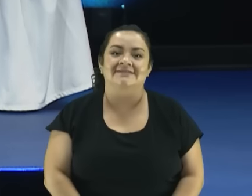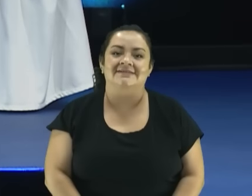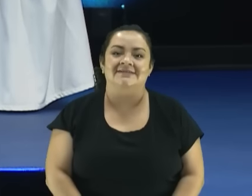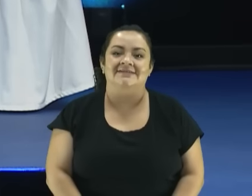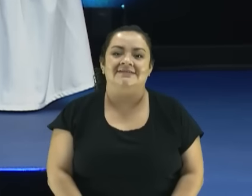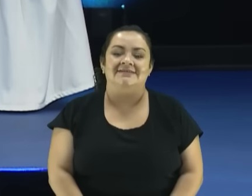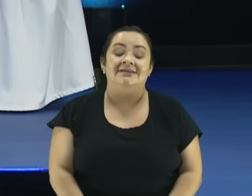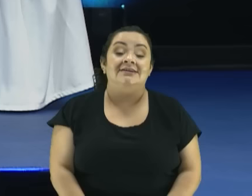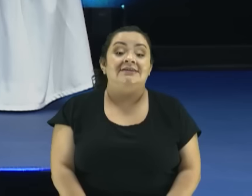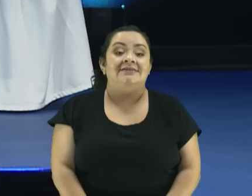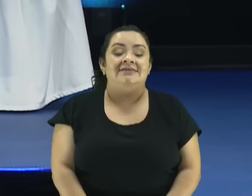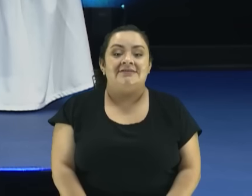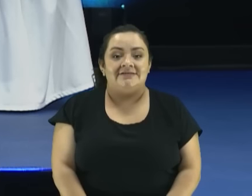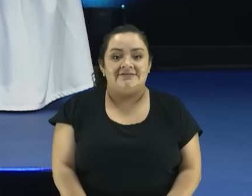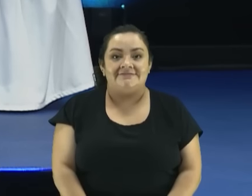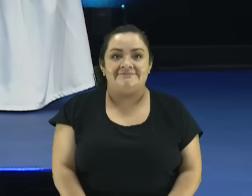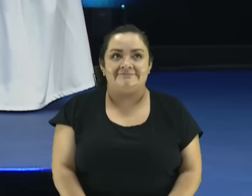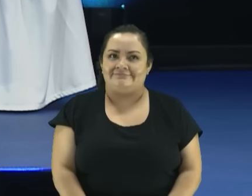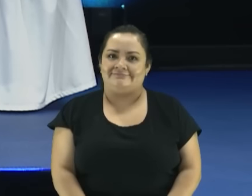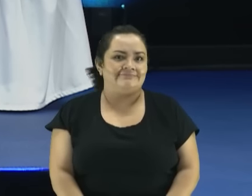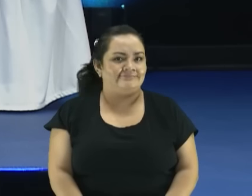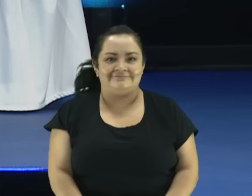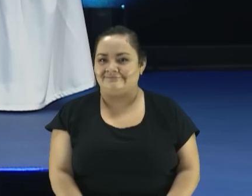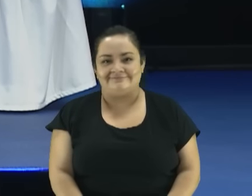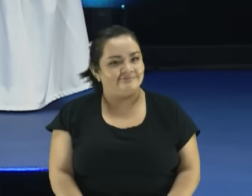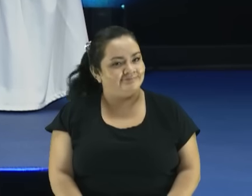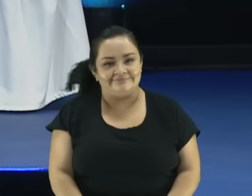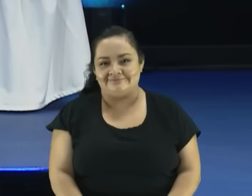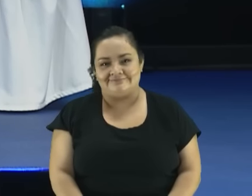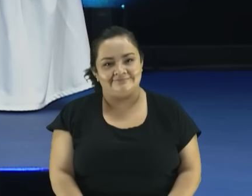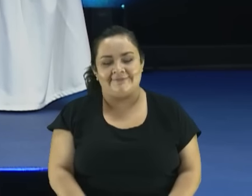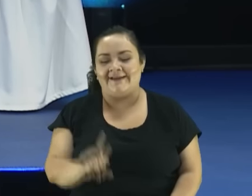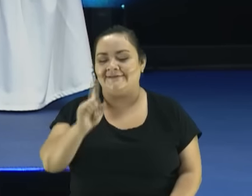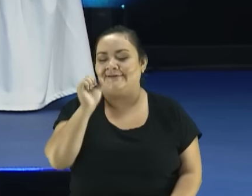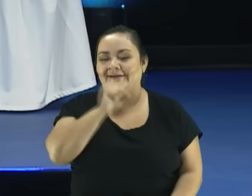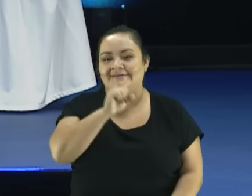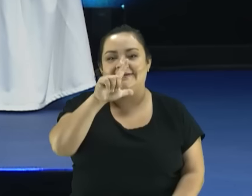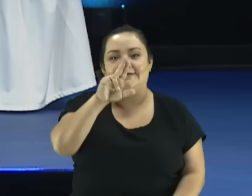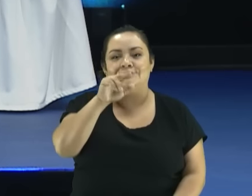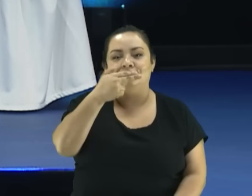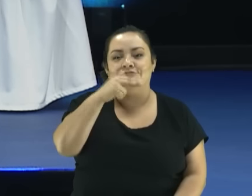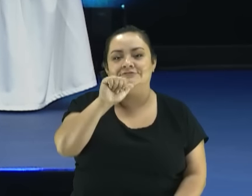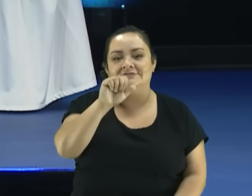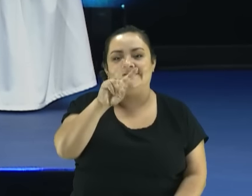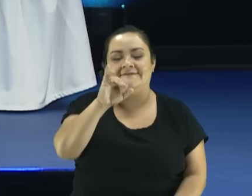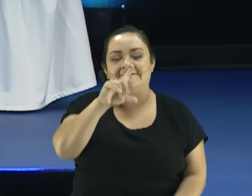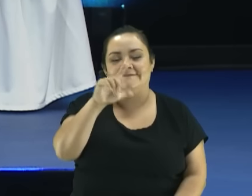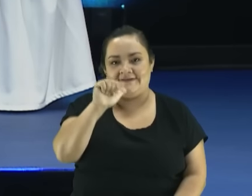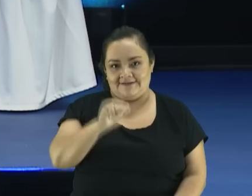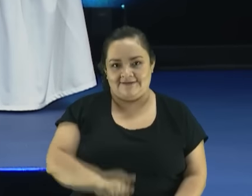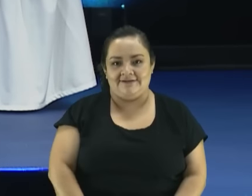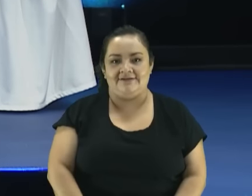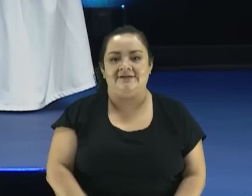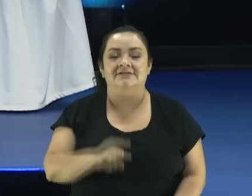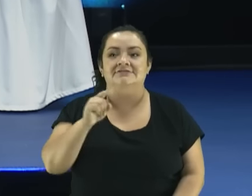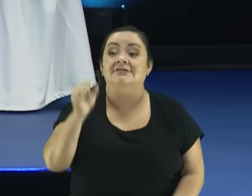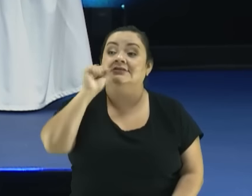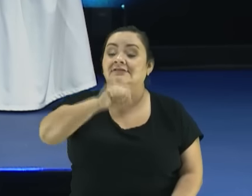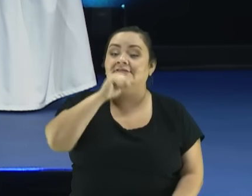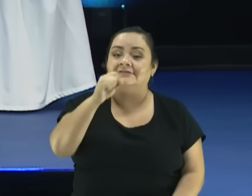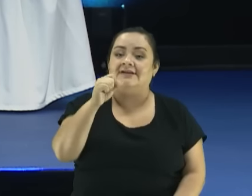lucha vía No hermano allá no canta la lucha vía allá le vas a cantar